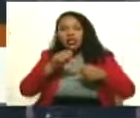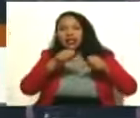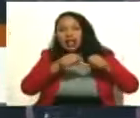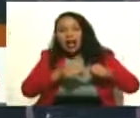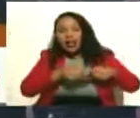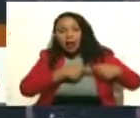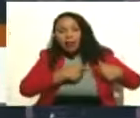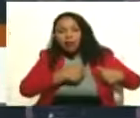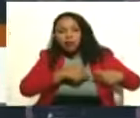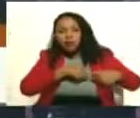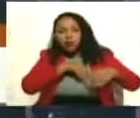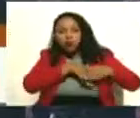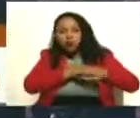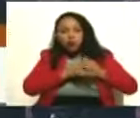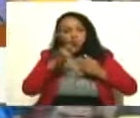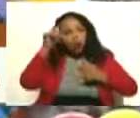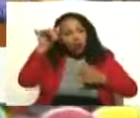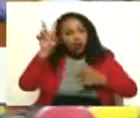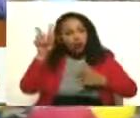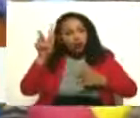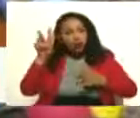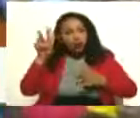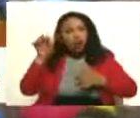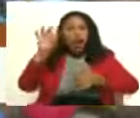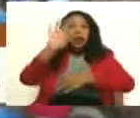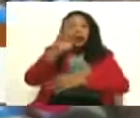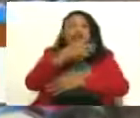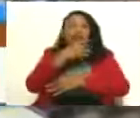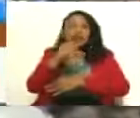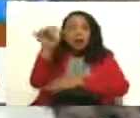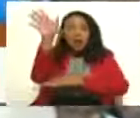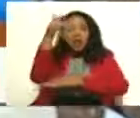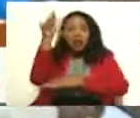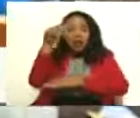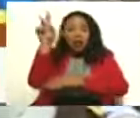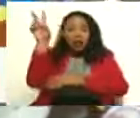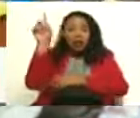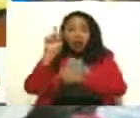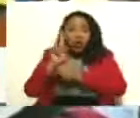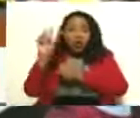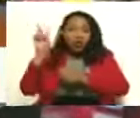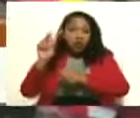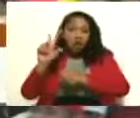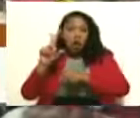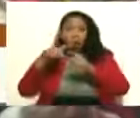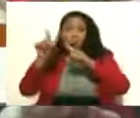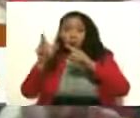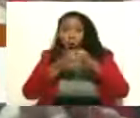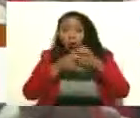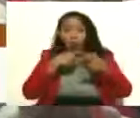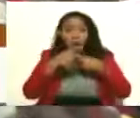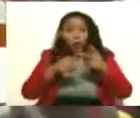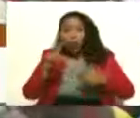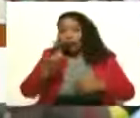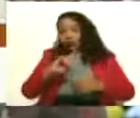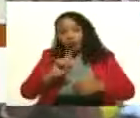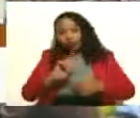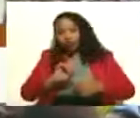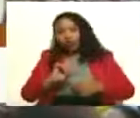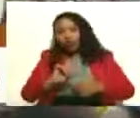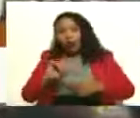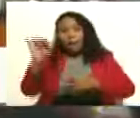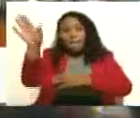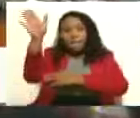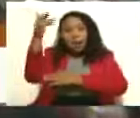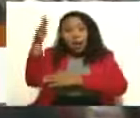Ese 3 de diciembre, esa es la bandera. No hay banderas de partidos políticos. No, no, no hay. No hay banderas